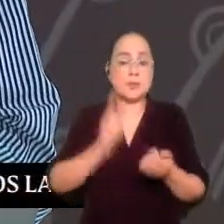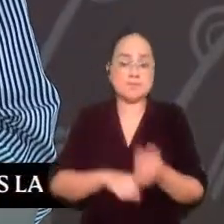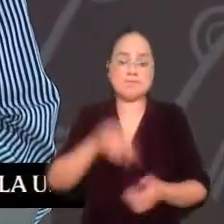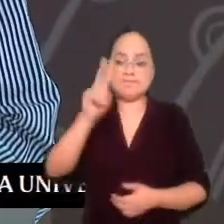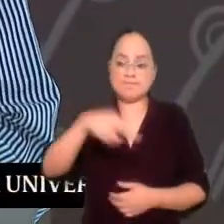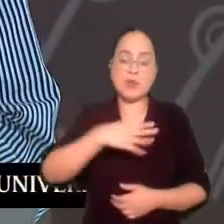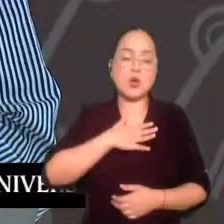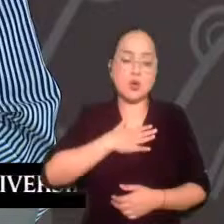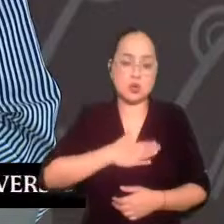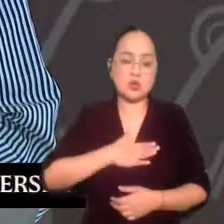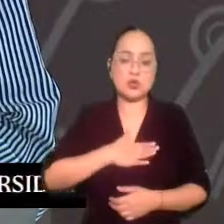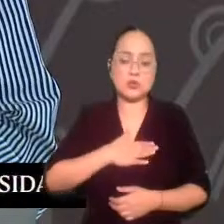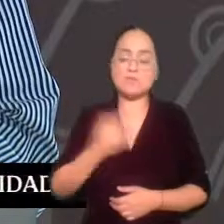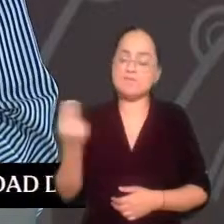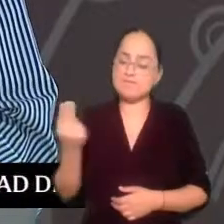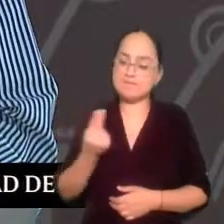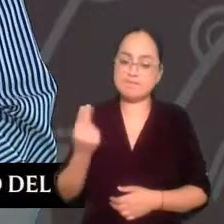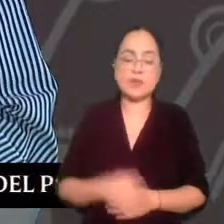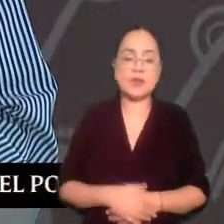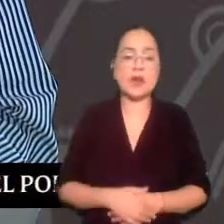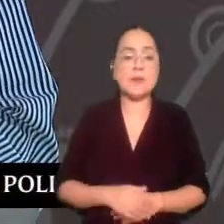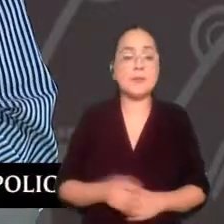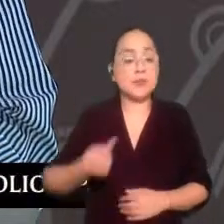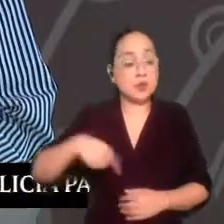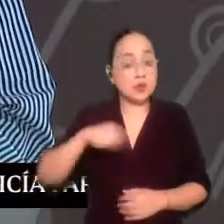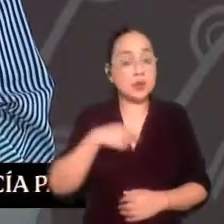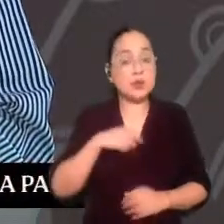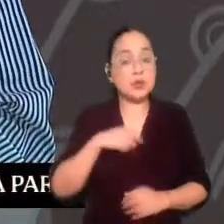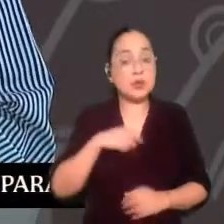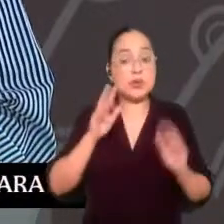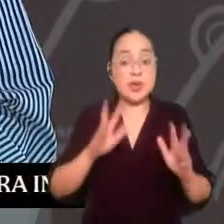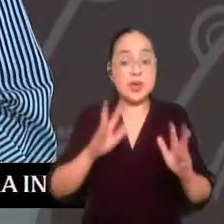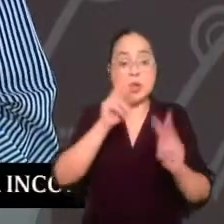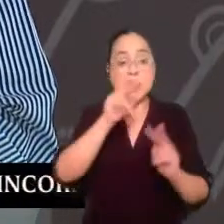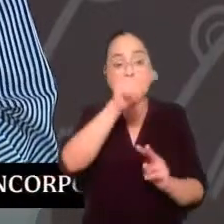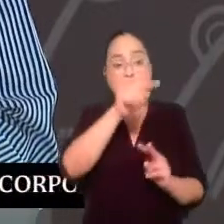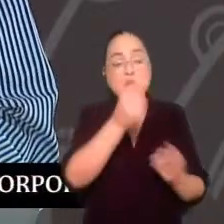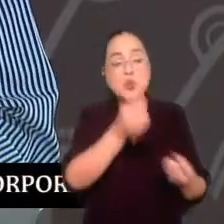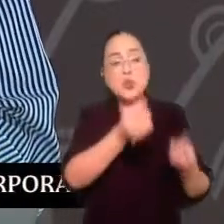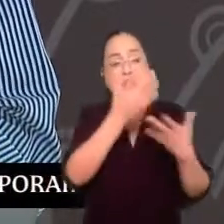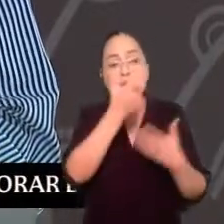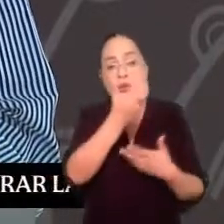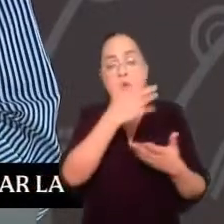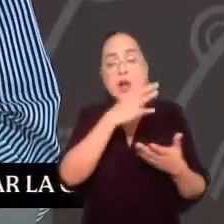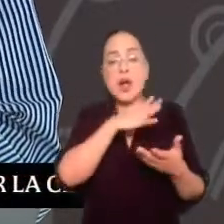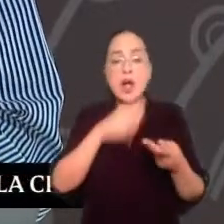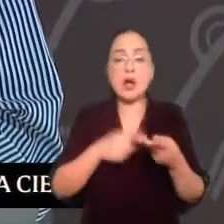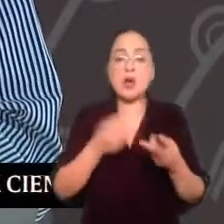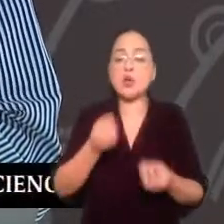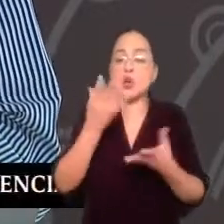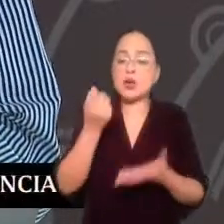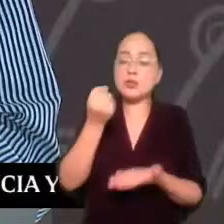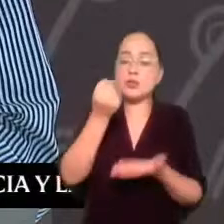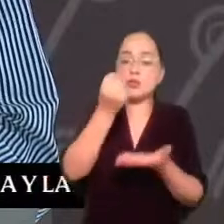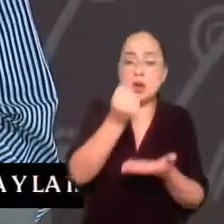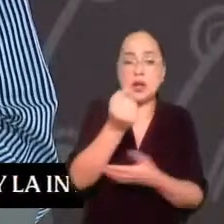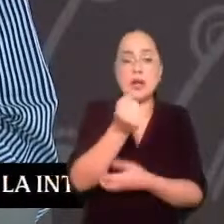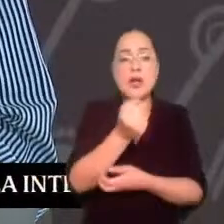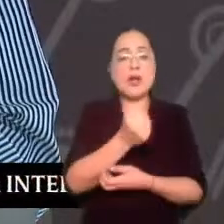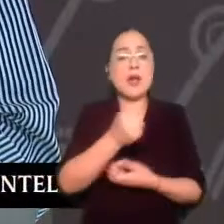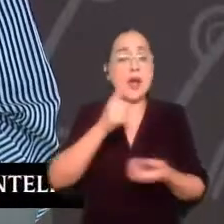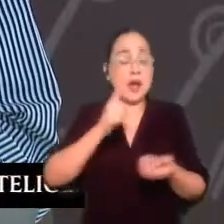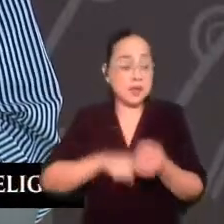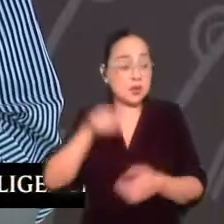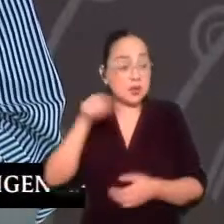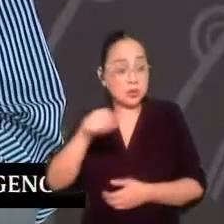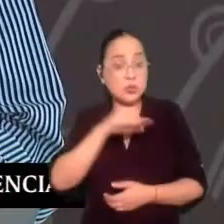Estamos en eso. Estamos viendo cuánto tienes, cuánto te llega, porque ya que estás adentro sabes la capacidad que tienes para